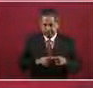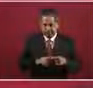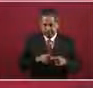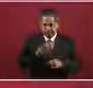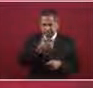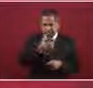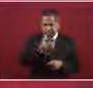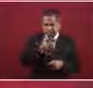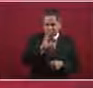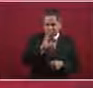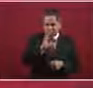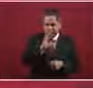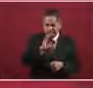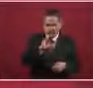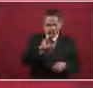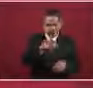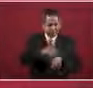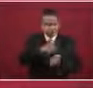40